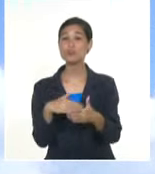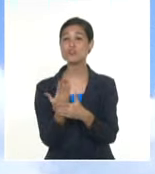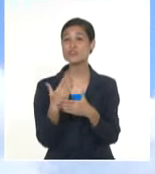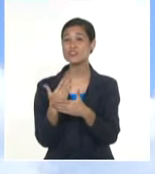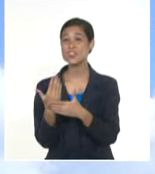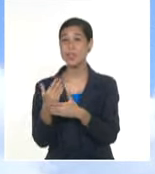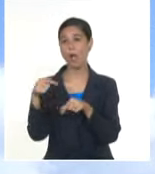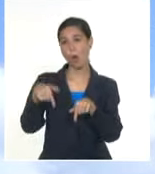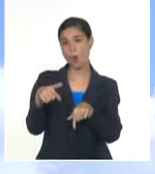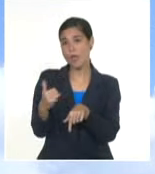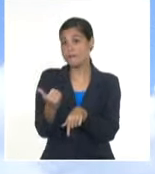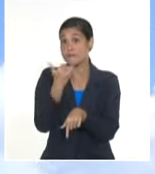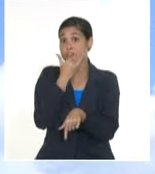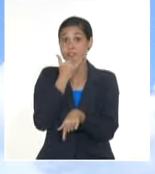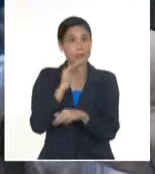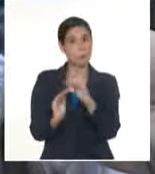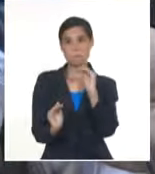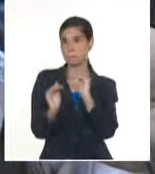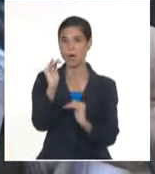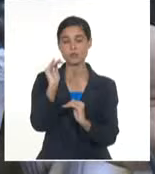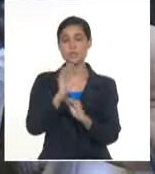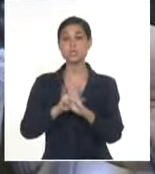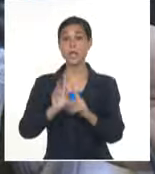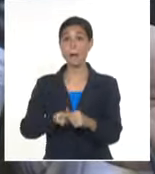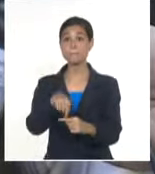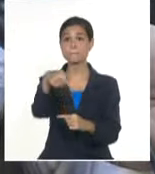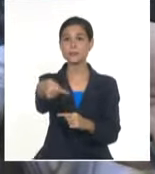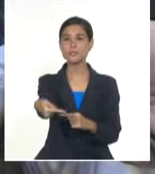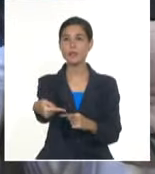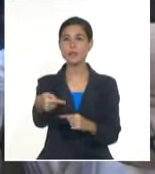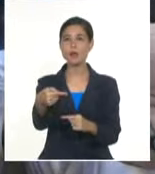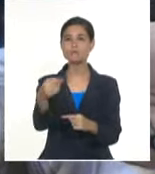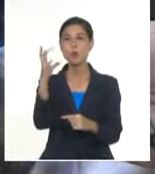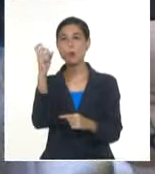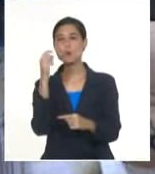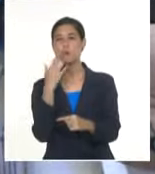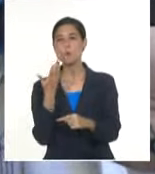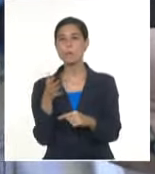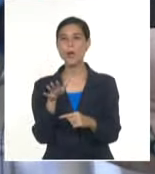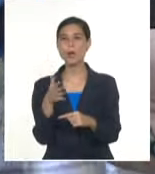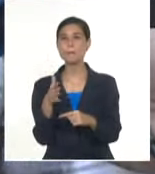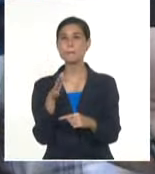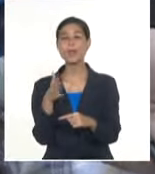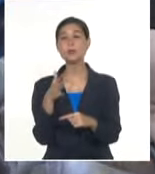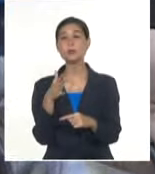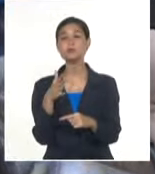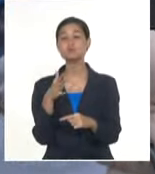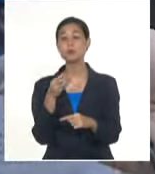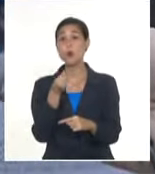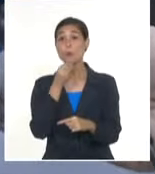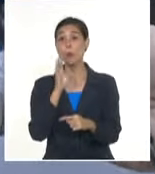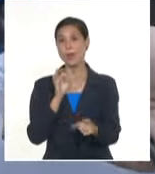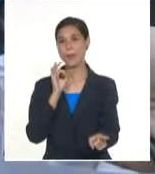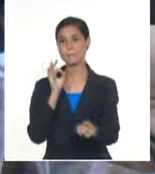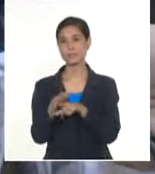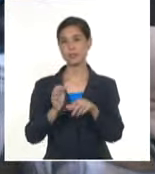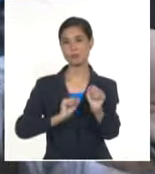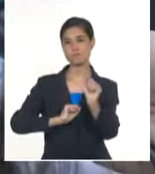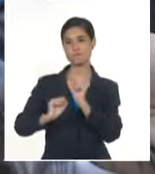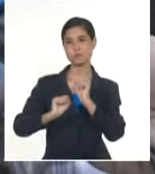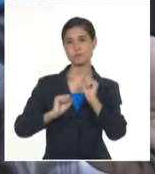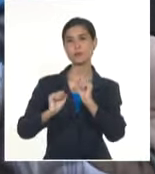día de hoy. A partir de mañana ya la tendencia debe ser a la mejoría en la disponibilidad y, por tanto, a la